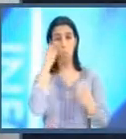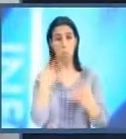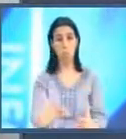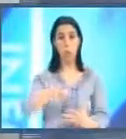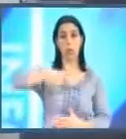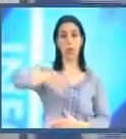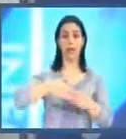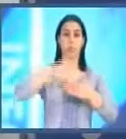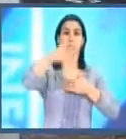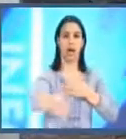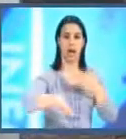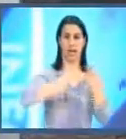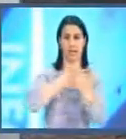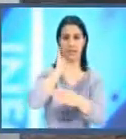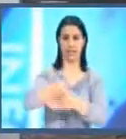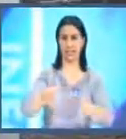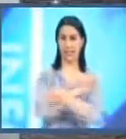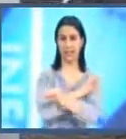del període sense sancions.